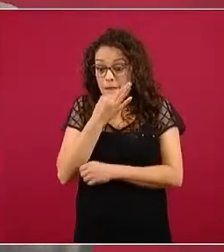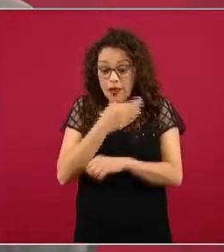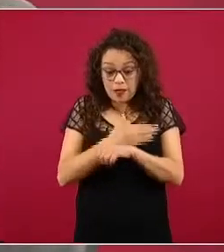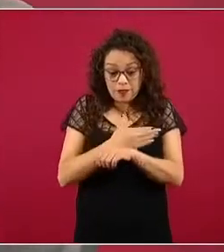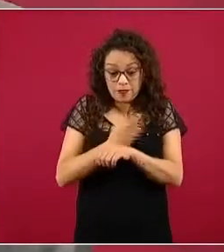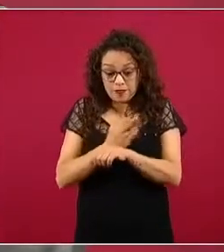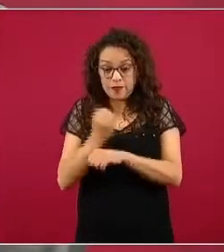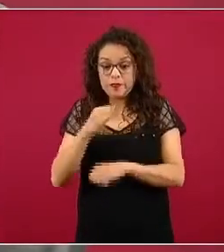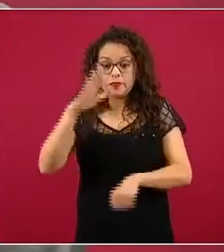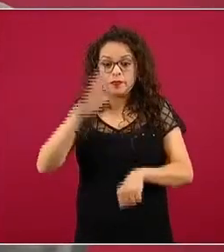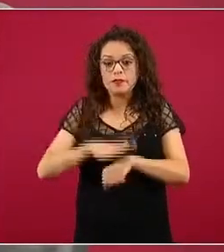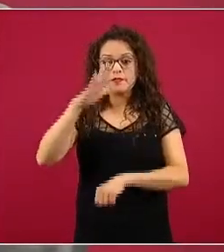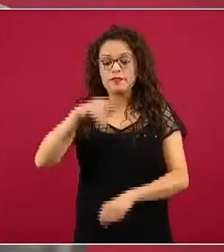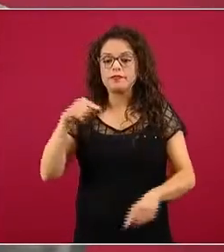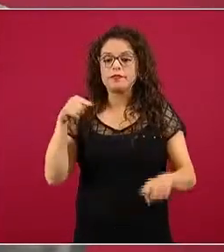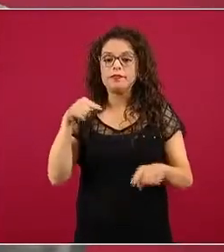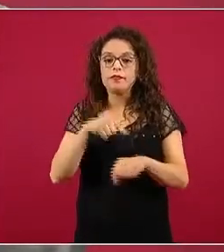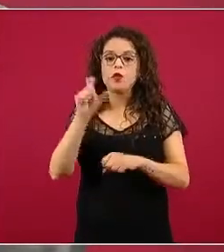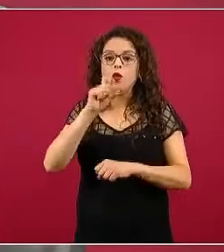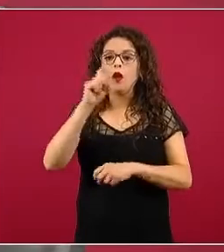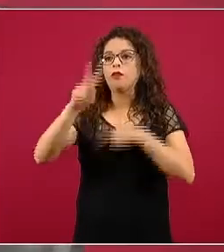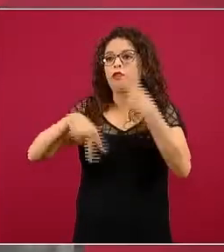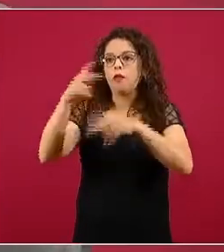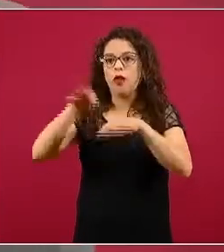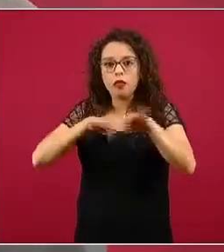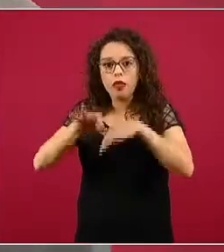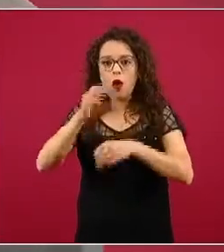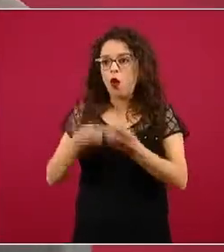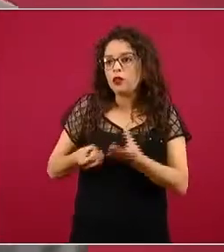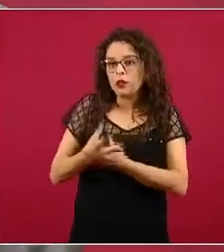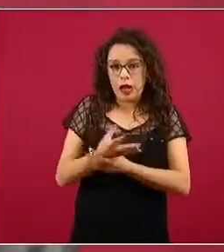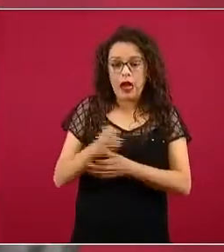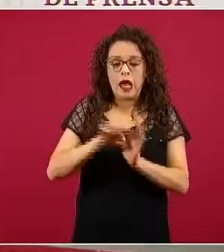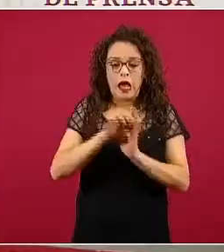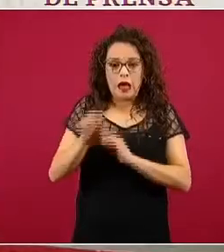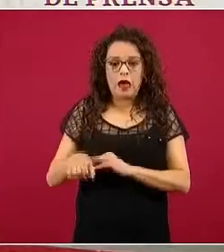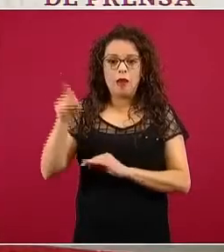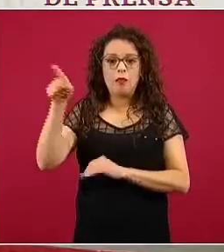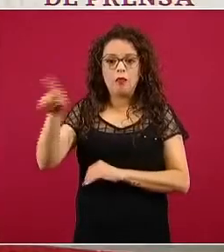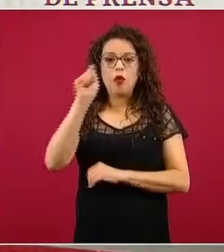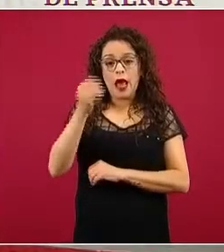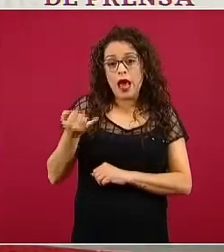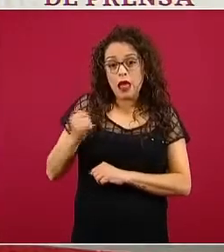horas picos, por ejemplo, en la línea de Insurgentes, tenemos una